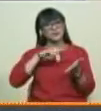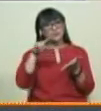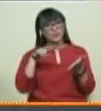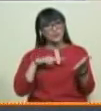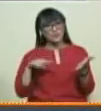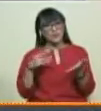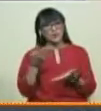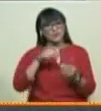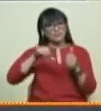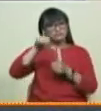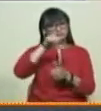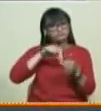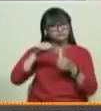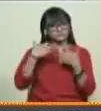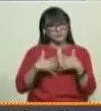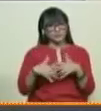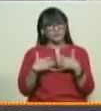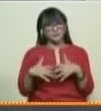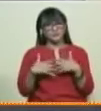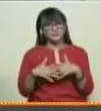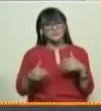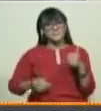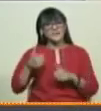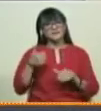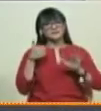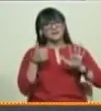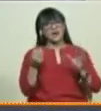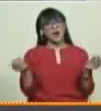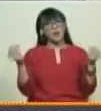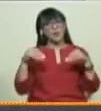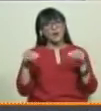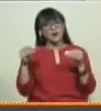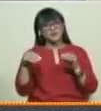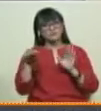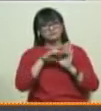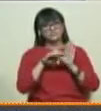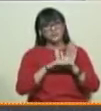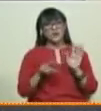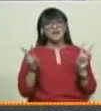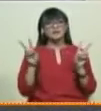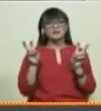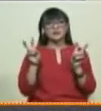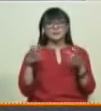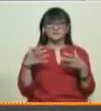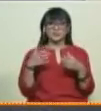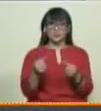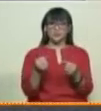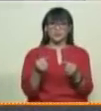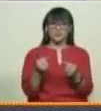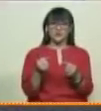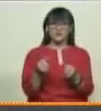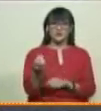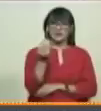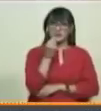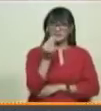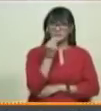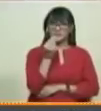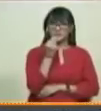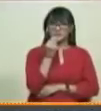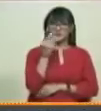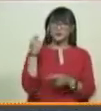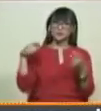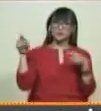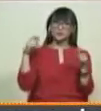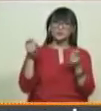de cooperación comercial, más de 6 acuerdos que involucran el área de la seguridad agroalimentaria,